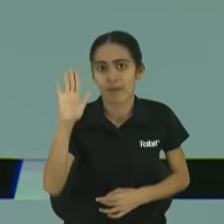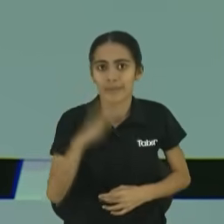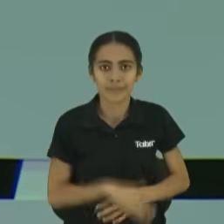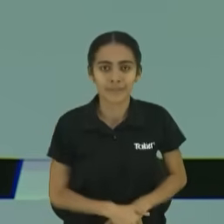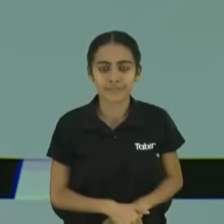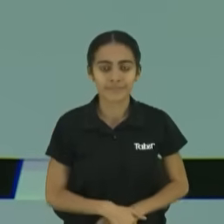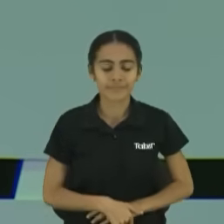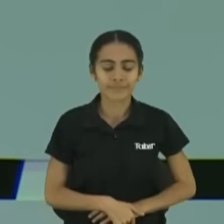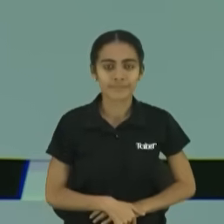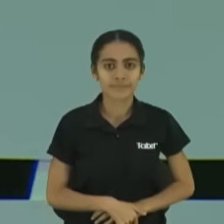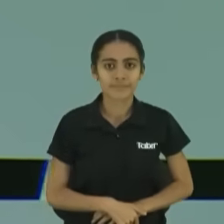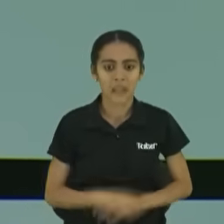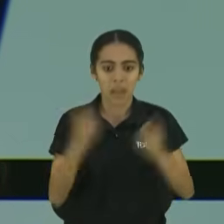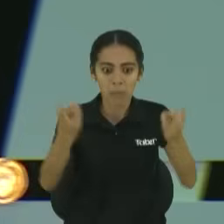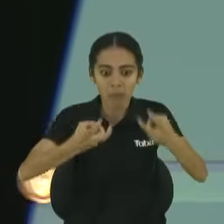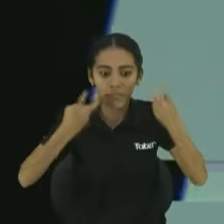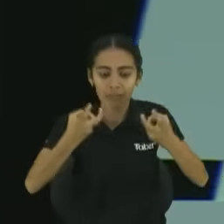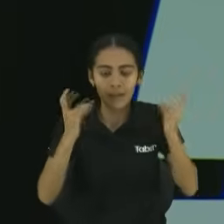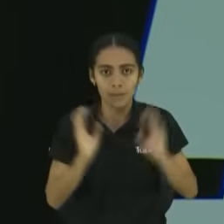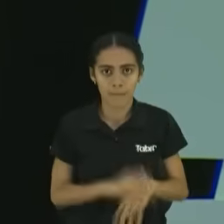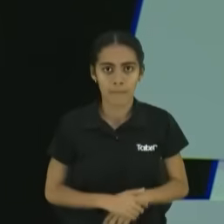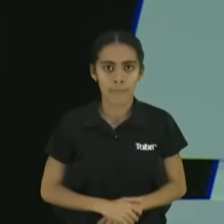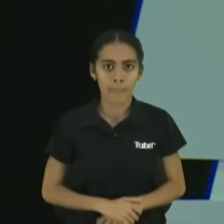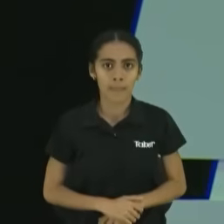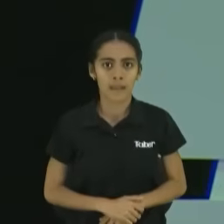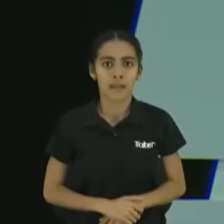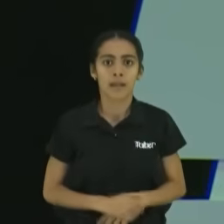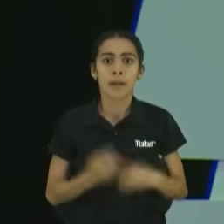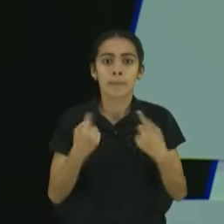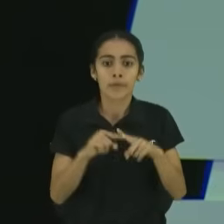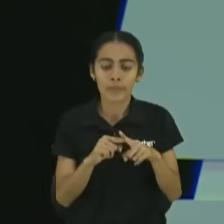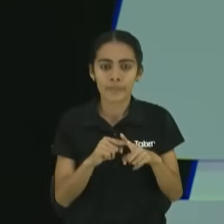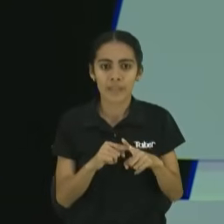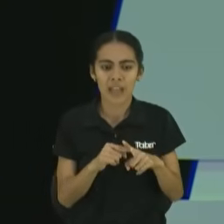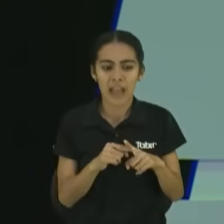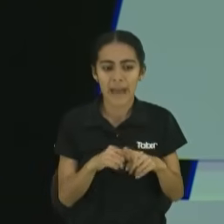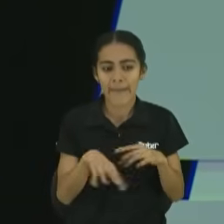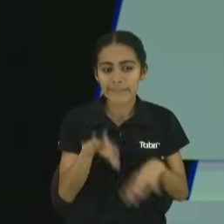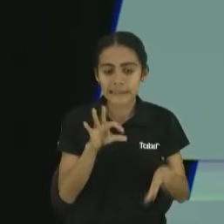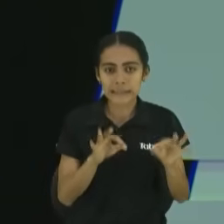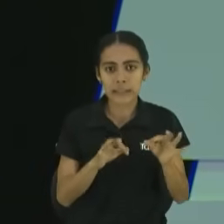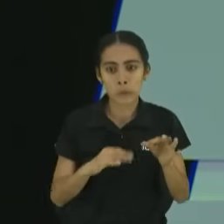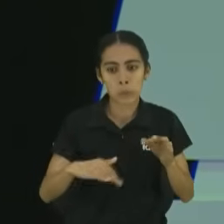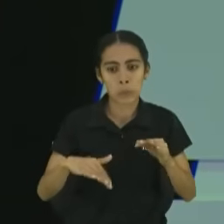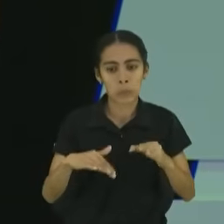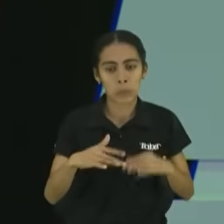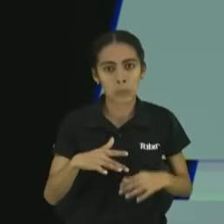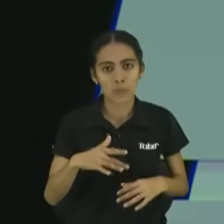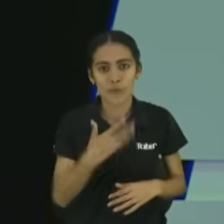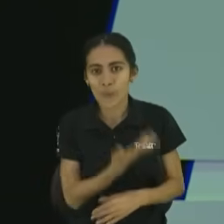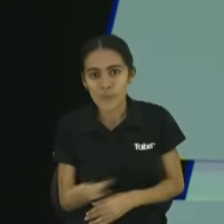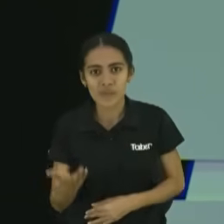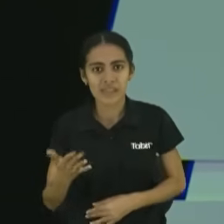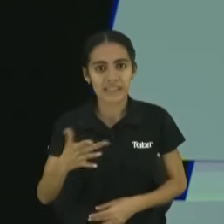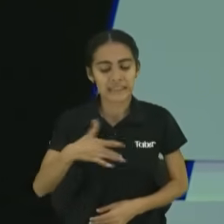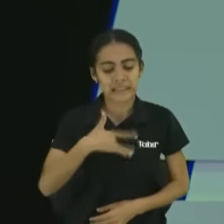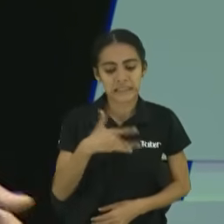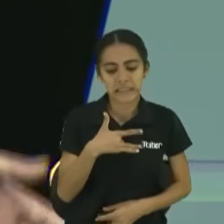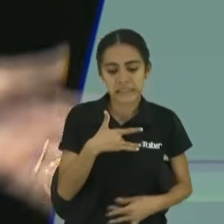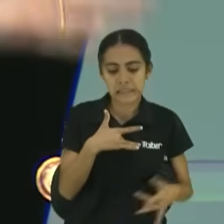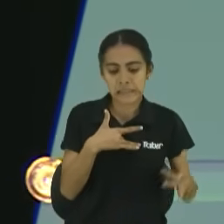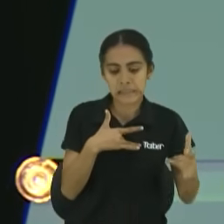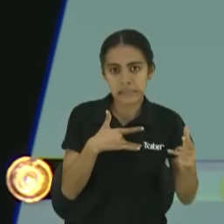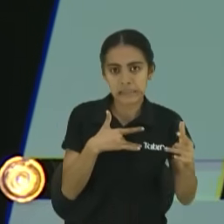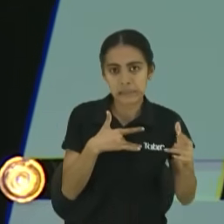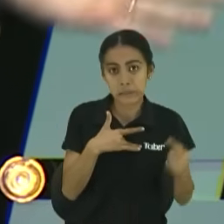ver. Pero habrá algún área en nuestras vidas donde nos sentimos solos. No, yo soy un hombre realizado.